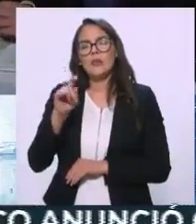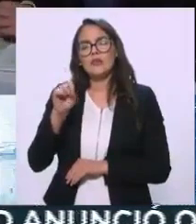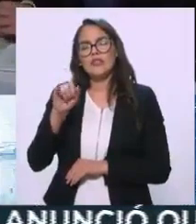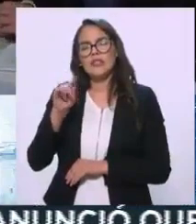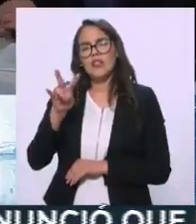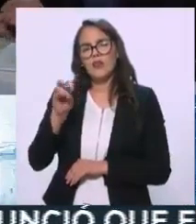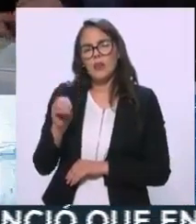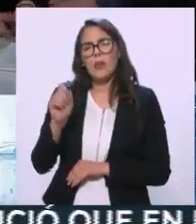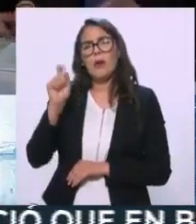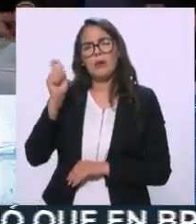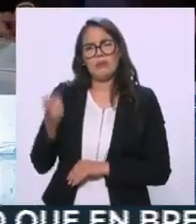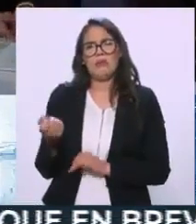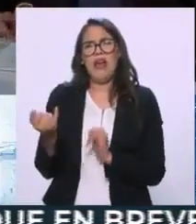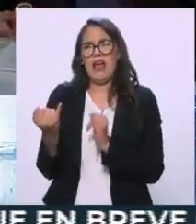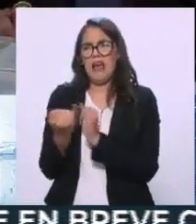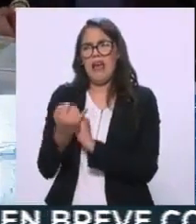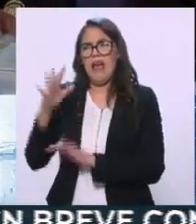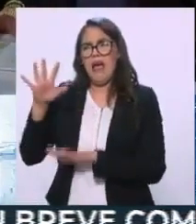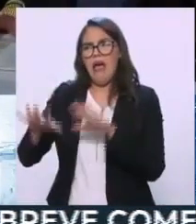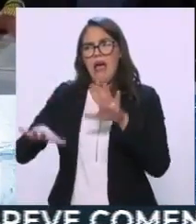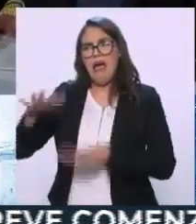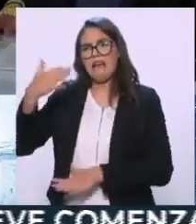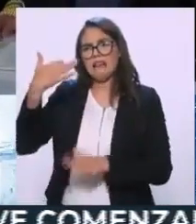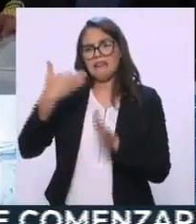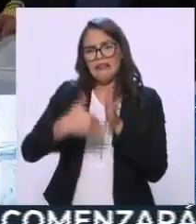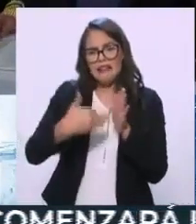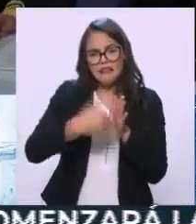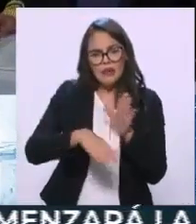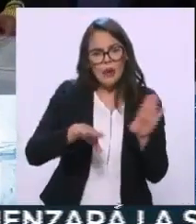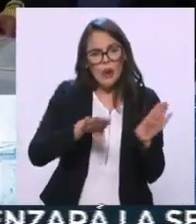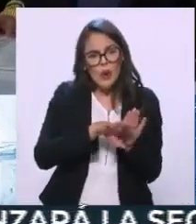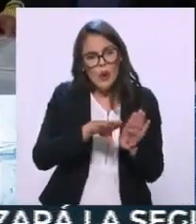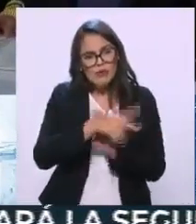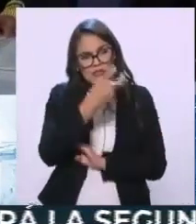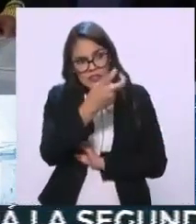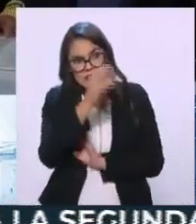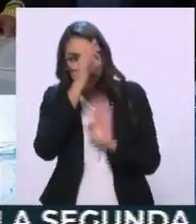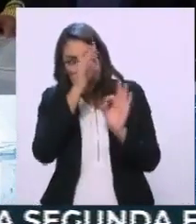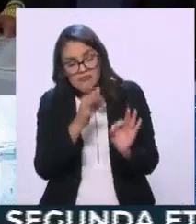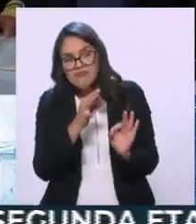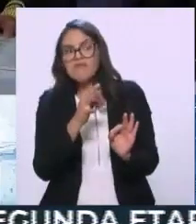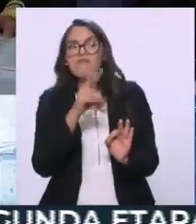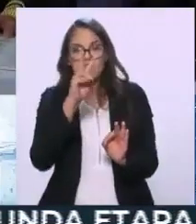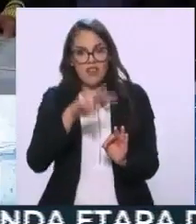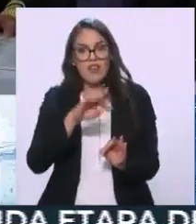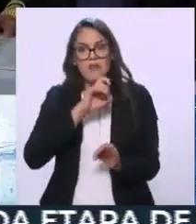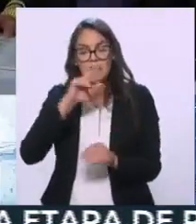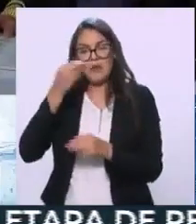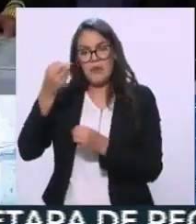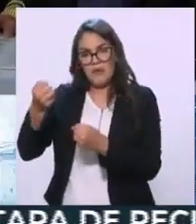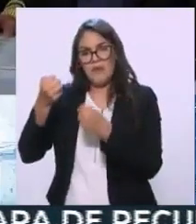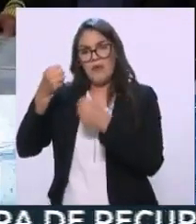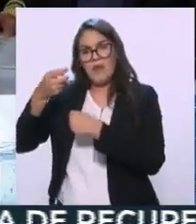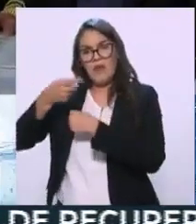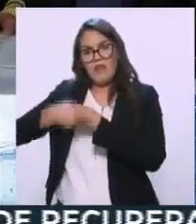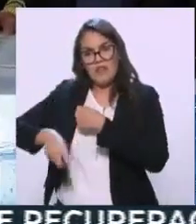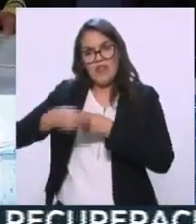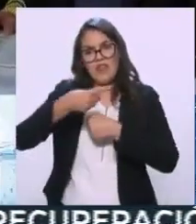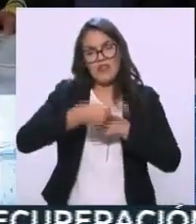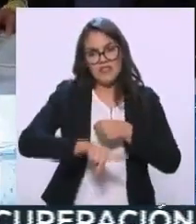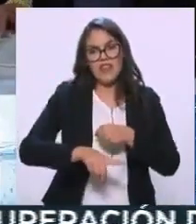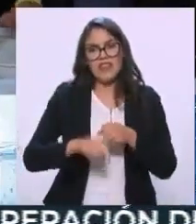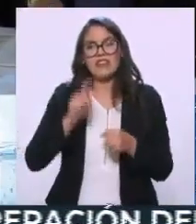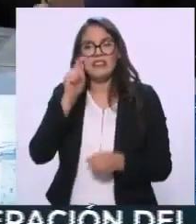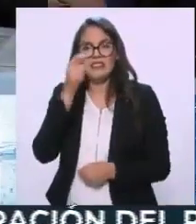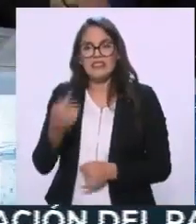entonces que aunque carecen muchos de ellos de argumentos, son terriblemente dañinos por la relación de significados, en este caso